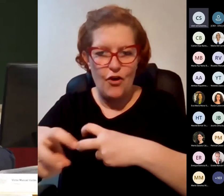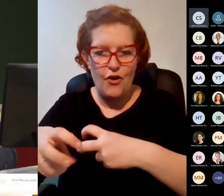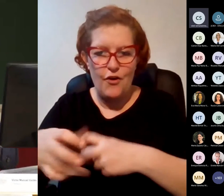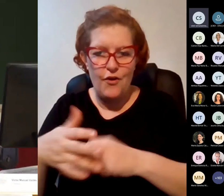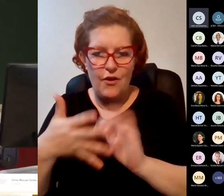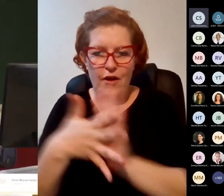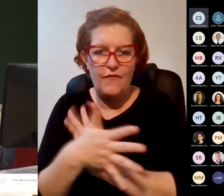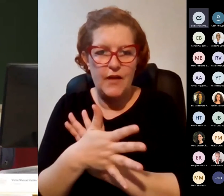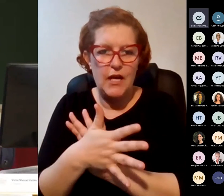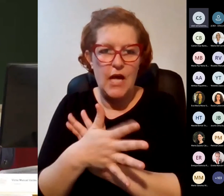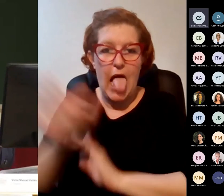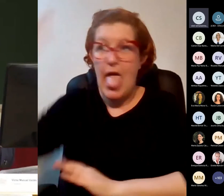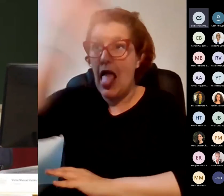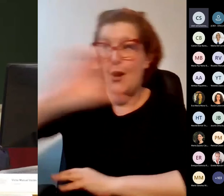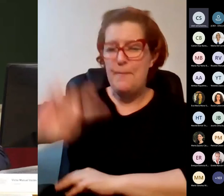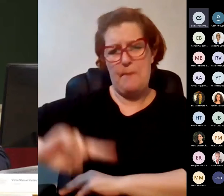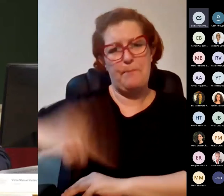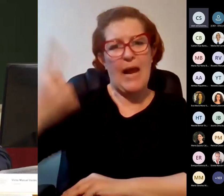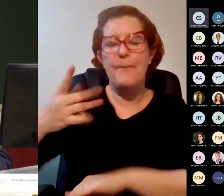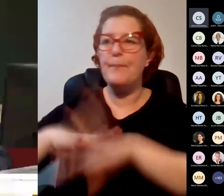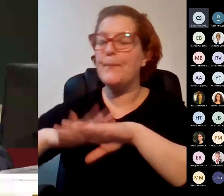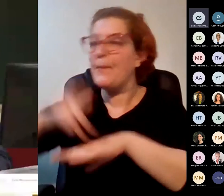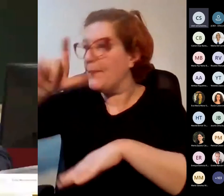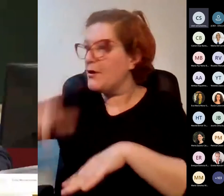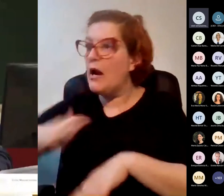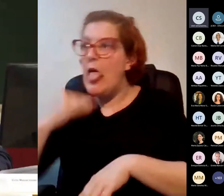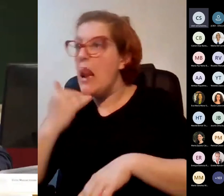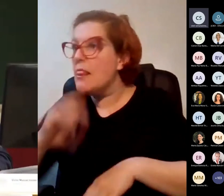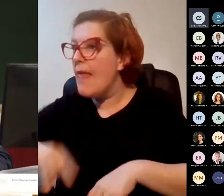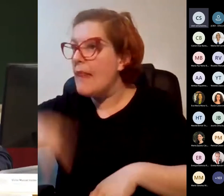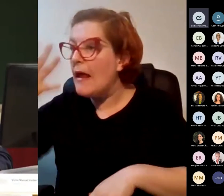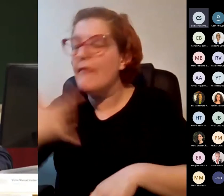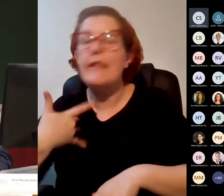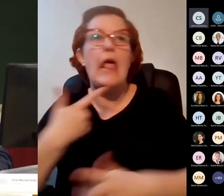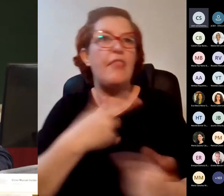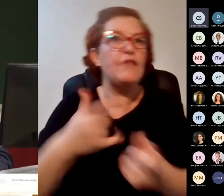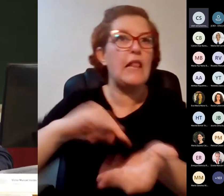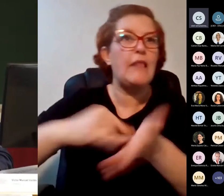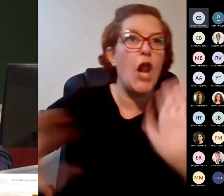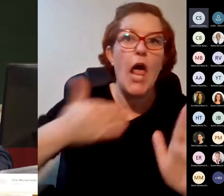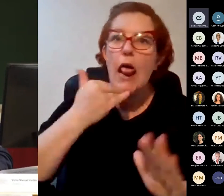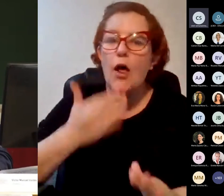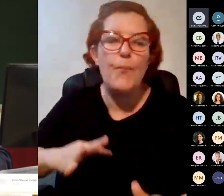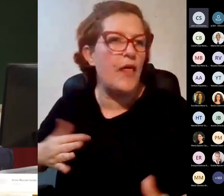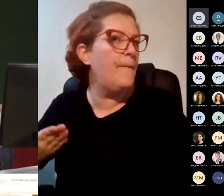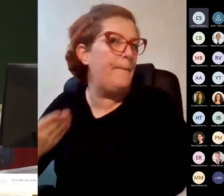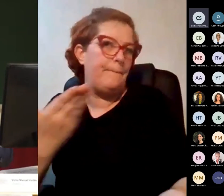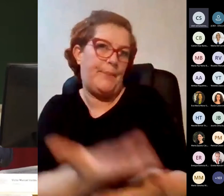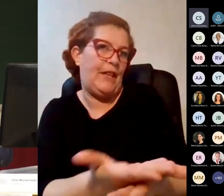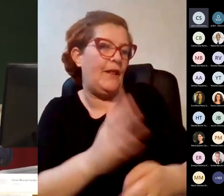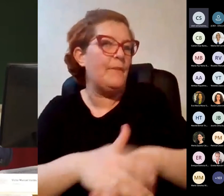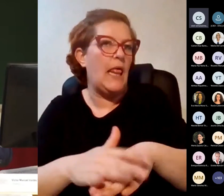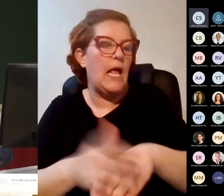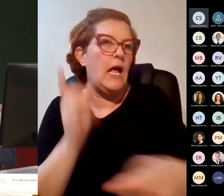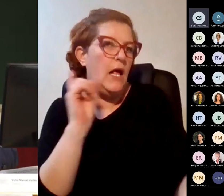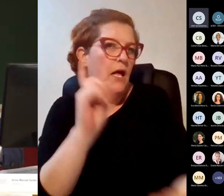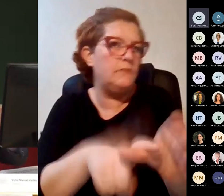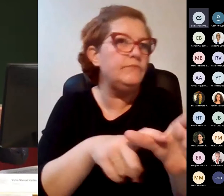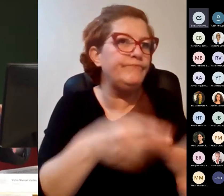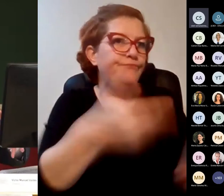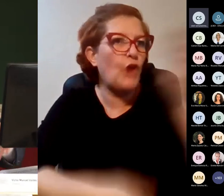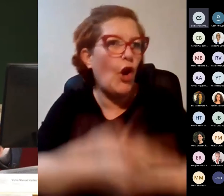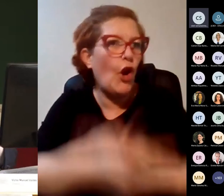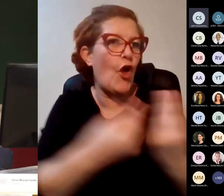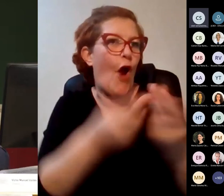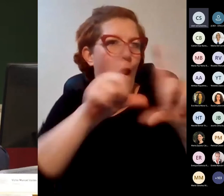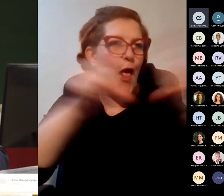todo el que tenga que tener una idea necesita tecnología puede ir allí y hacer partícipe a telefónica y